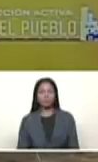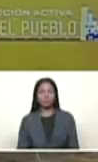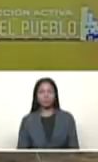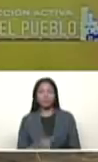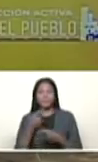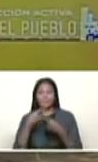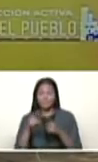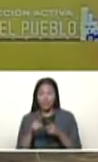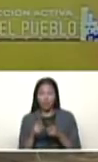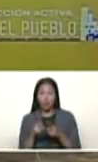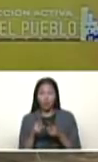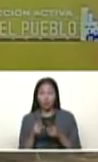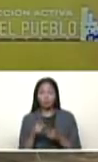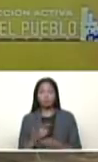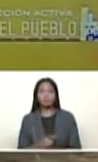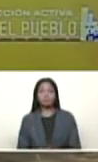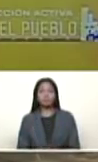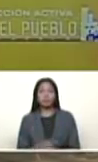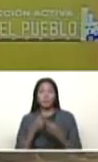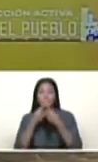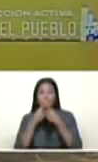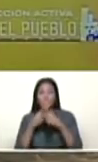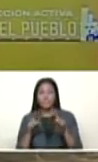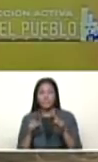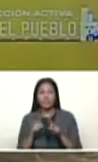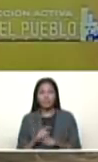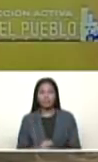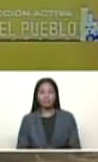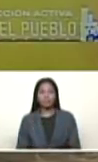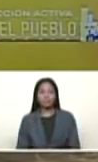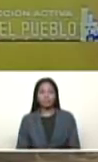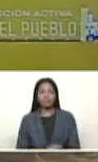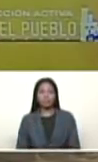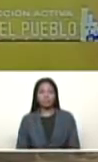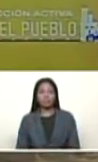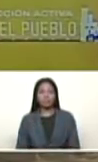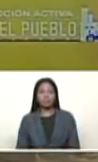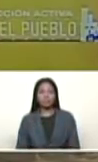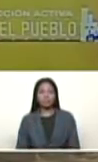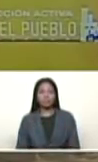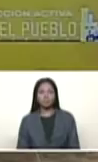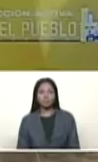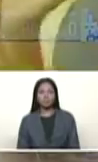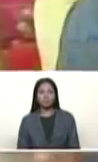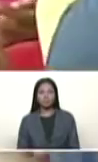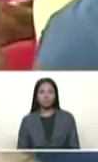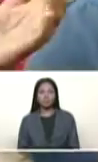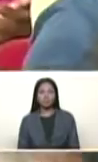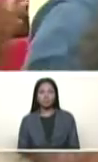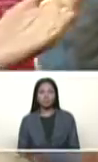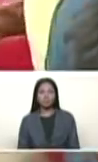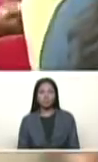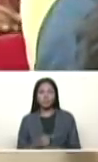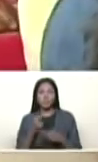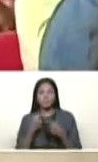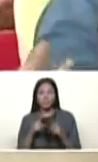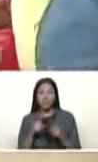Pero además... Así, así, así es que se gobierna. Pero